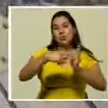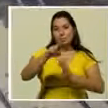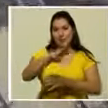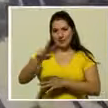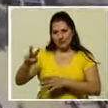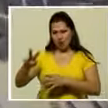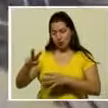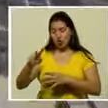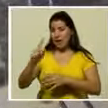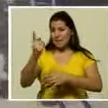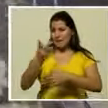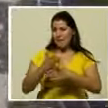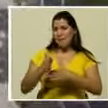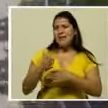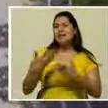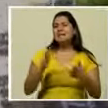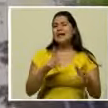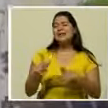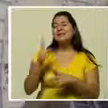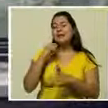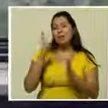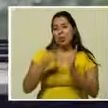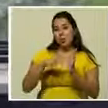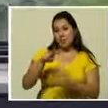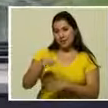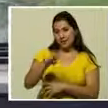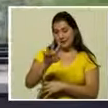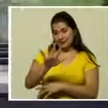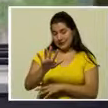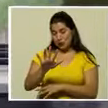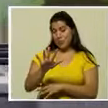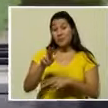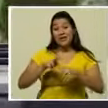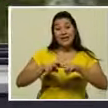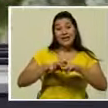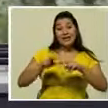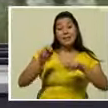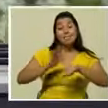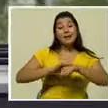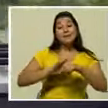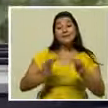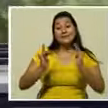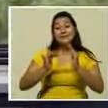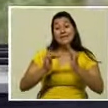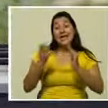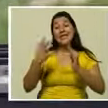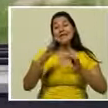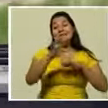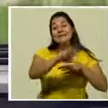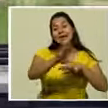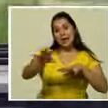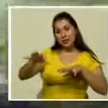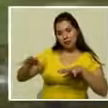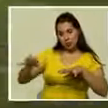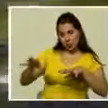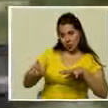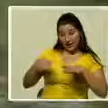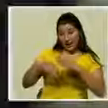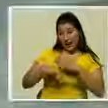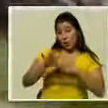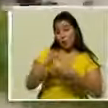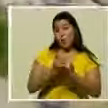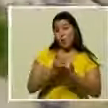estaría lista ya para el 2025. El tren eléctrico de pasajeros conectará a 15 cantones del gran área metropolitana de las 4